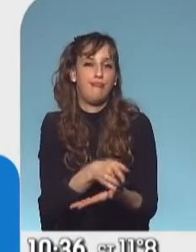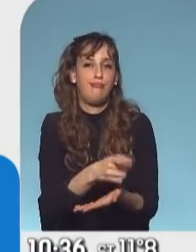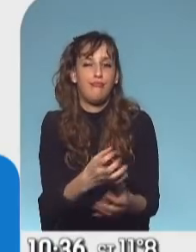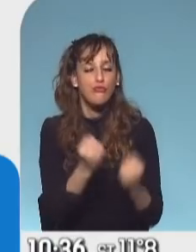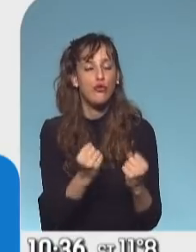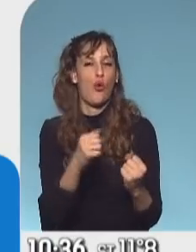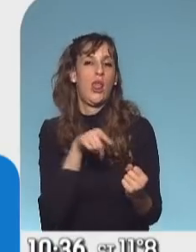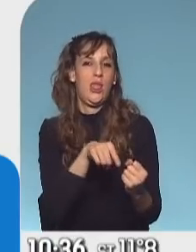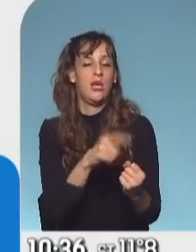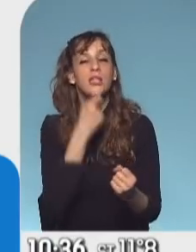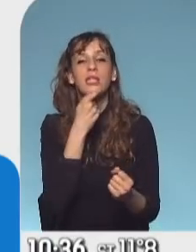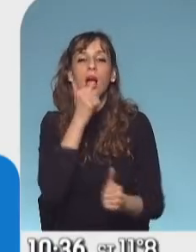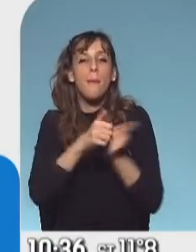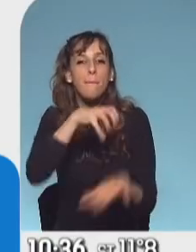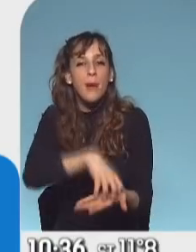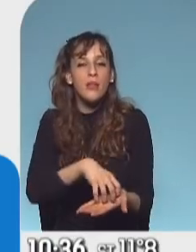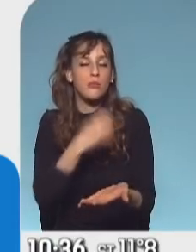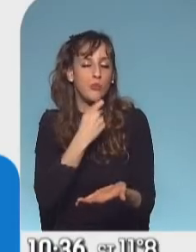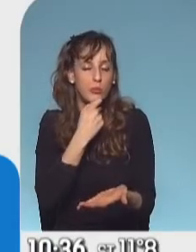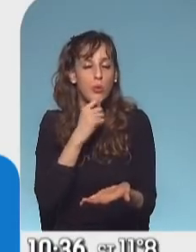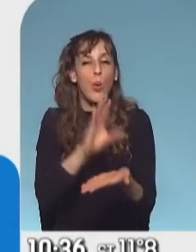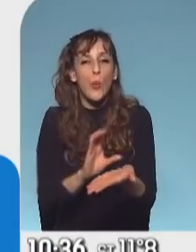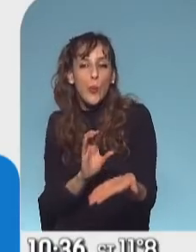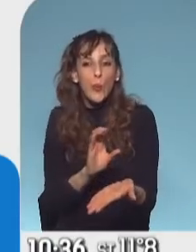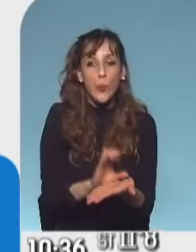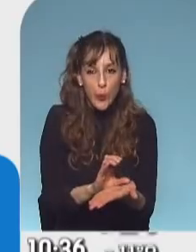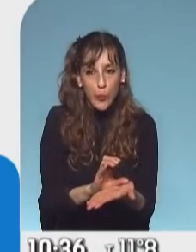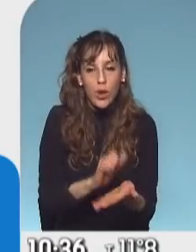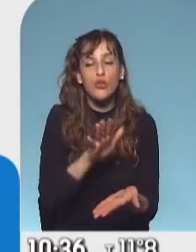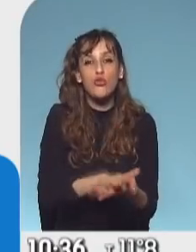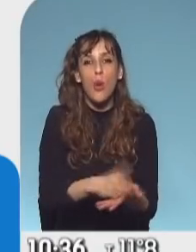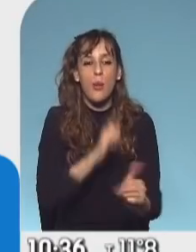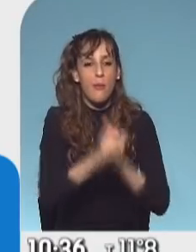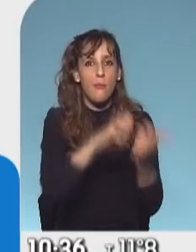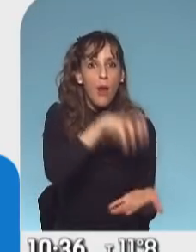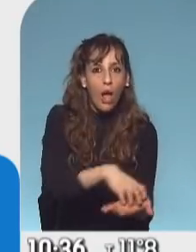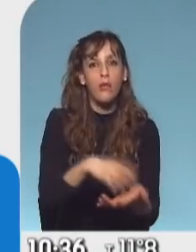Cuando una empresa invierte en montar una fábrica, en comprar